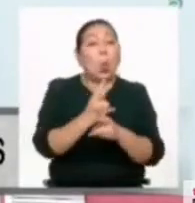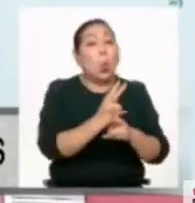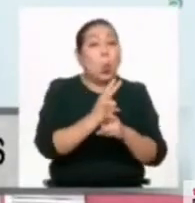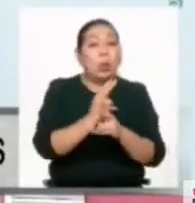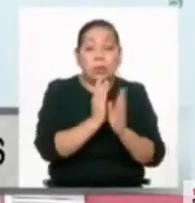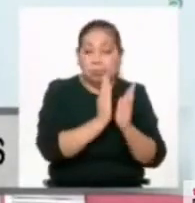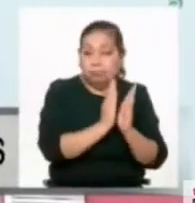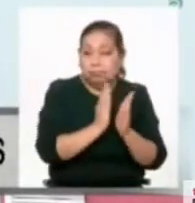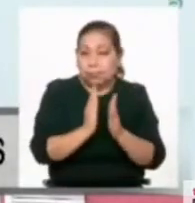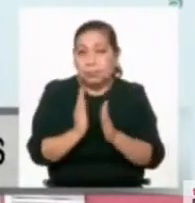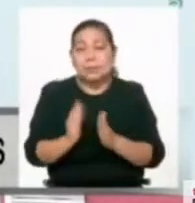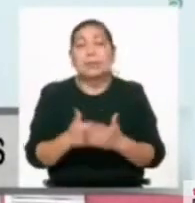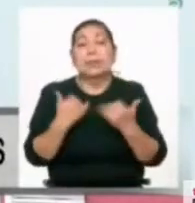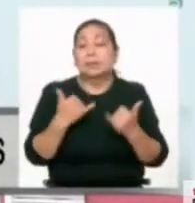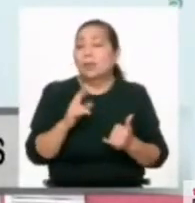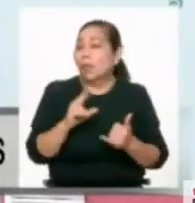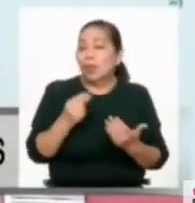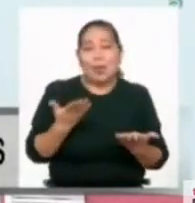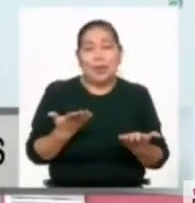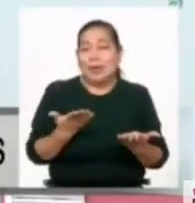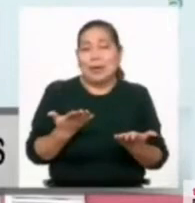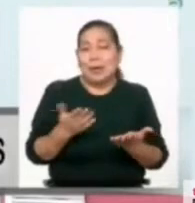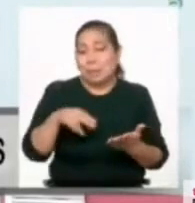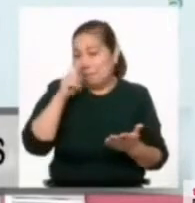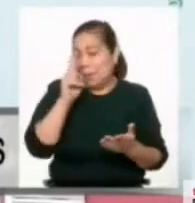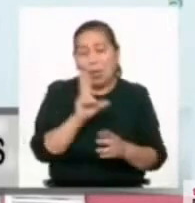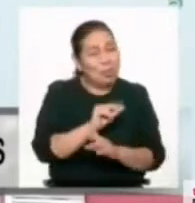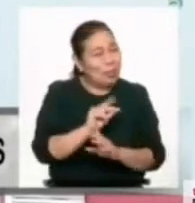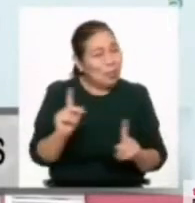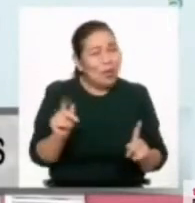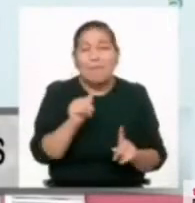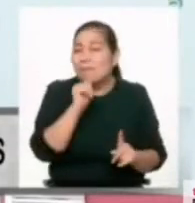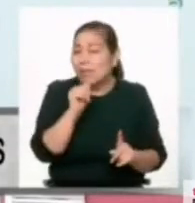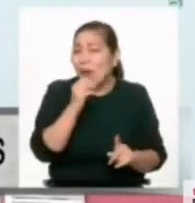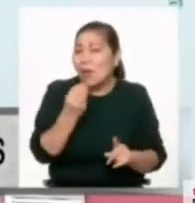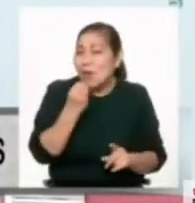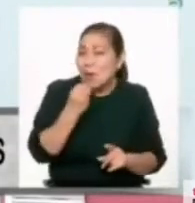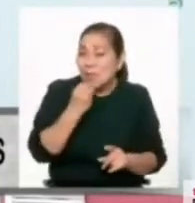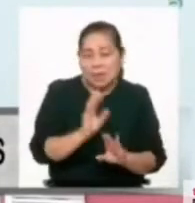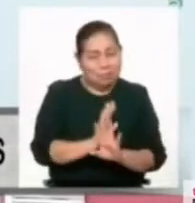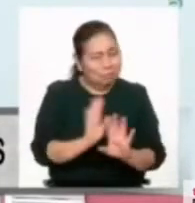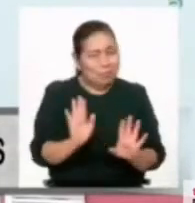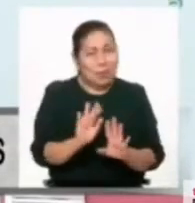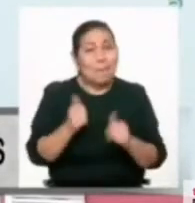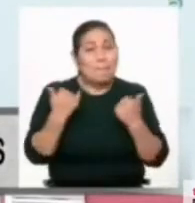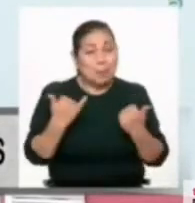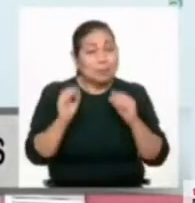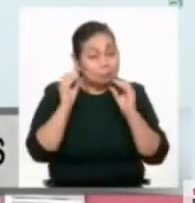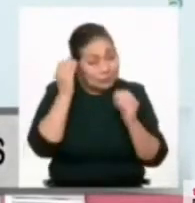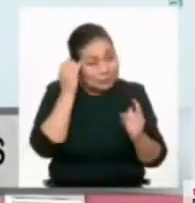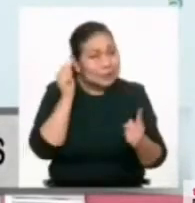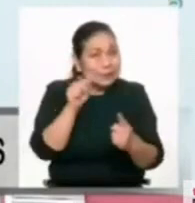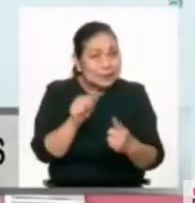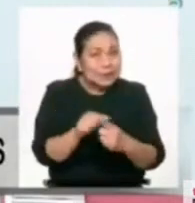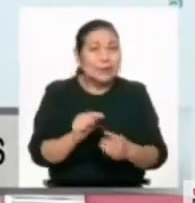todas las medidas a fin de que eso no ocurra en el Perú. No nos va a faltar qué comer. Y con ese